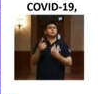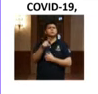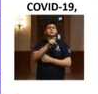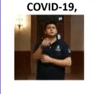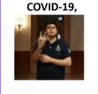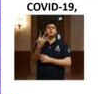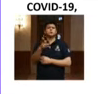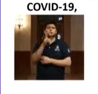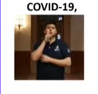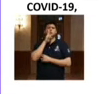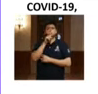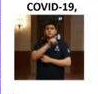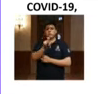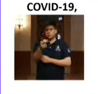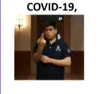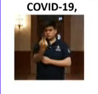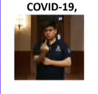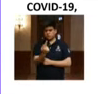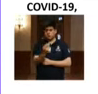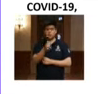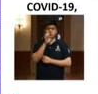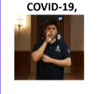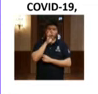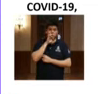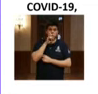Nicolás con 125, Escobedo con